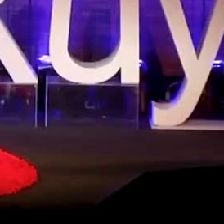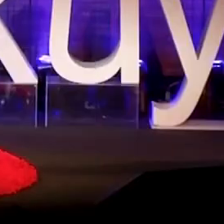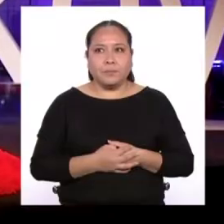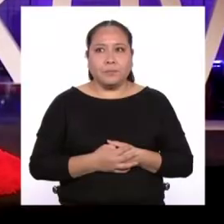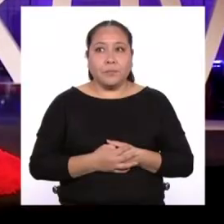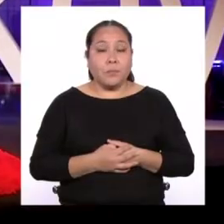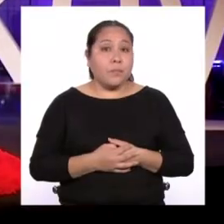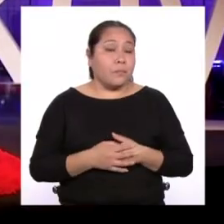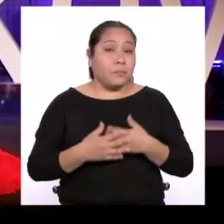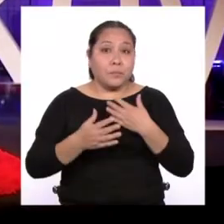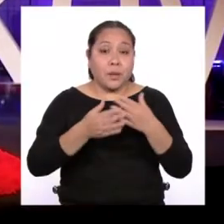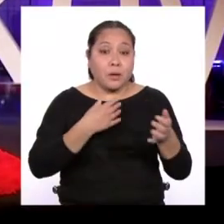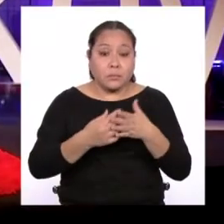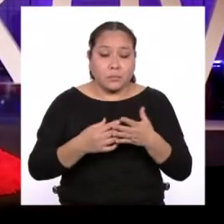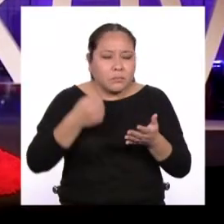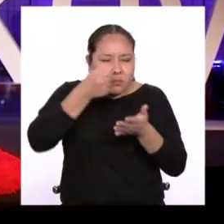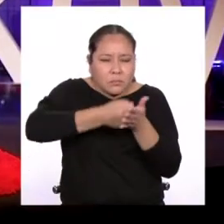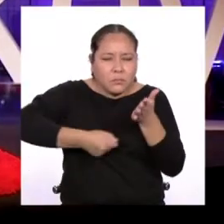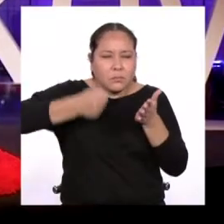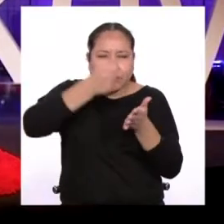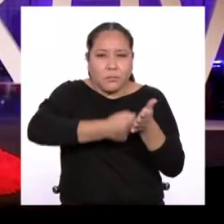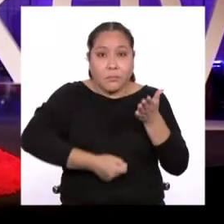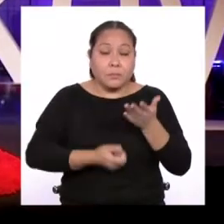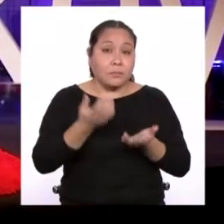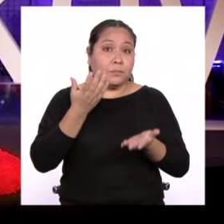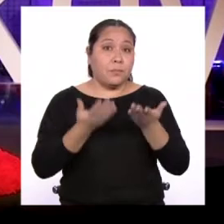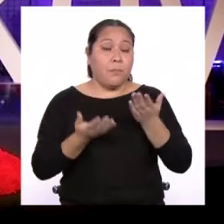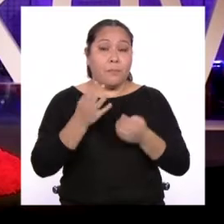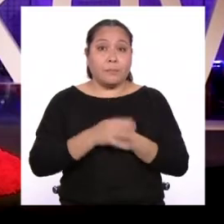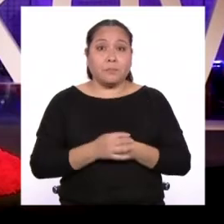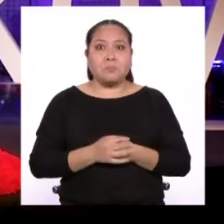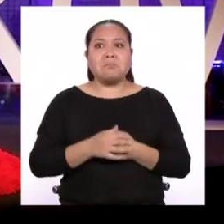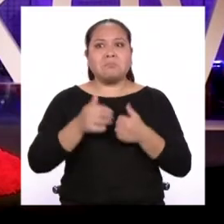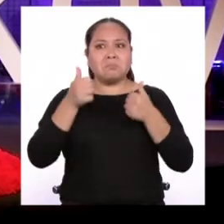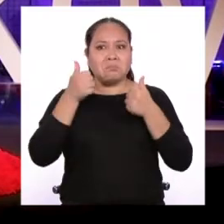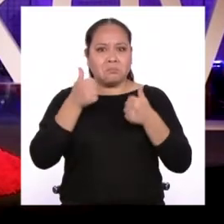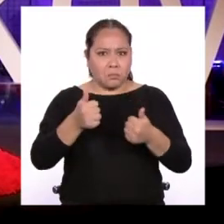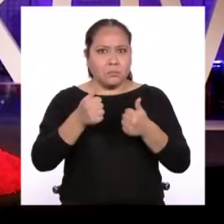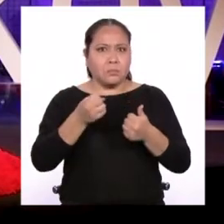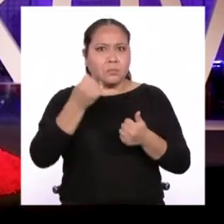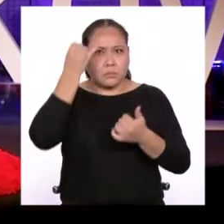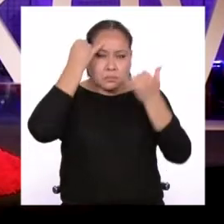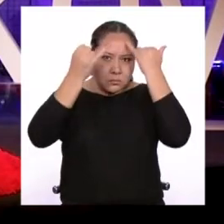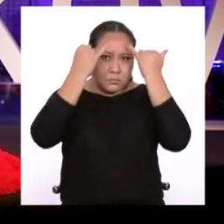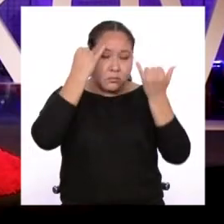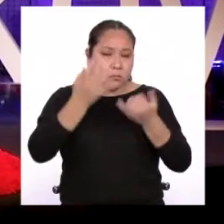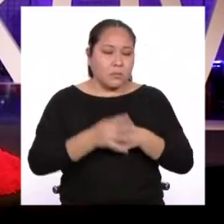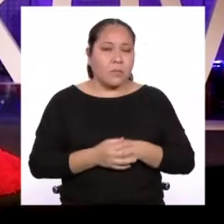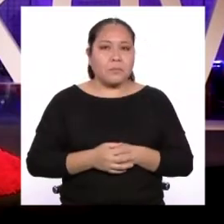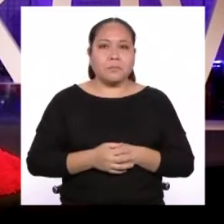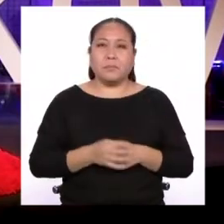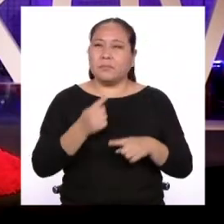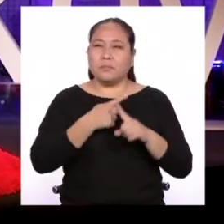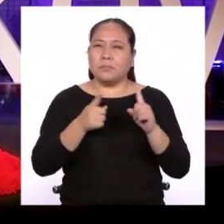A pesar de todos los esfuerzos y seguramente muy buenas intenciones, no se están logrando los resultados